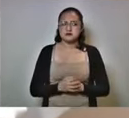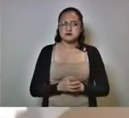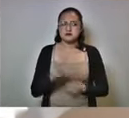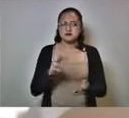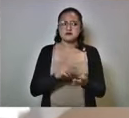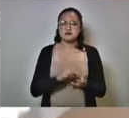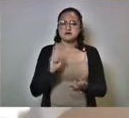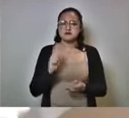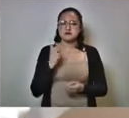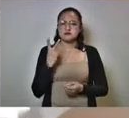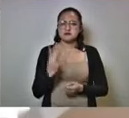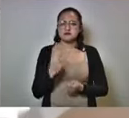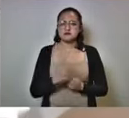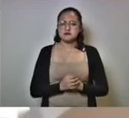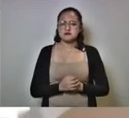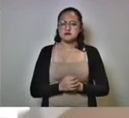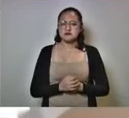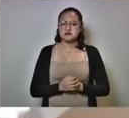2022,